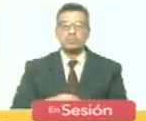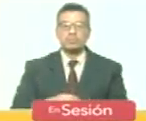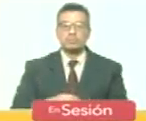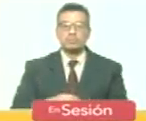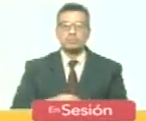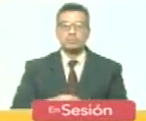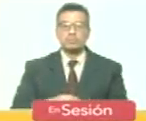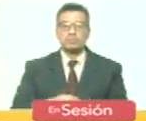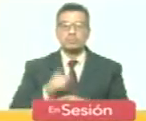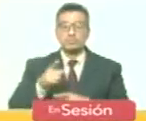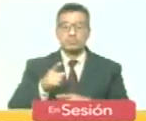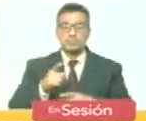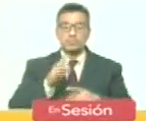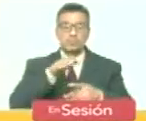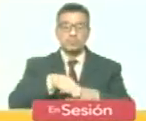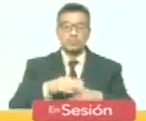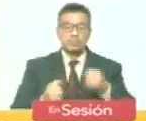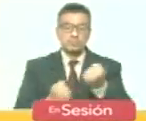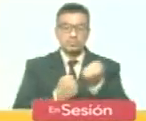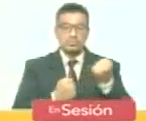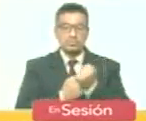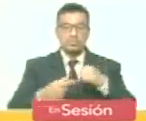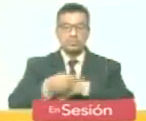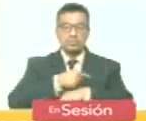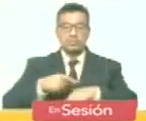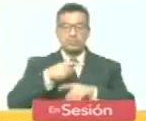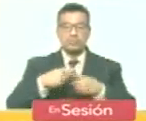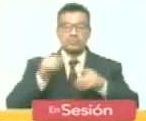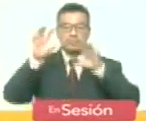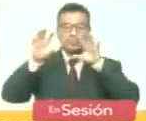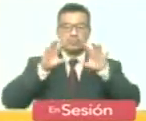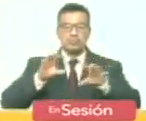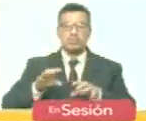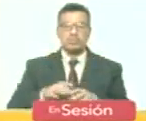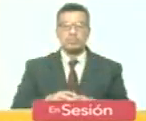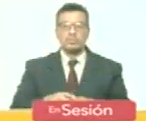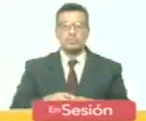donde de manera subrepticia y apoyado por gobiernos extranjeros,